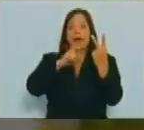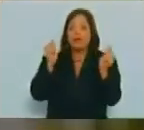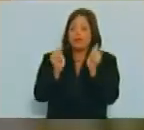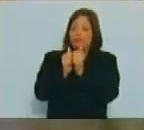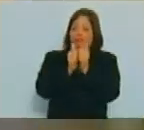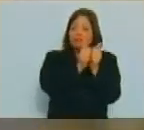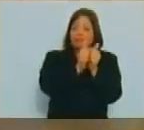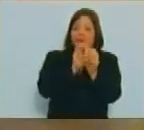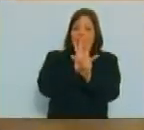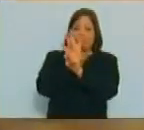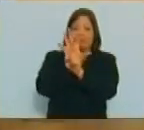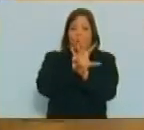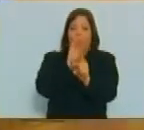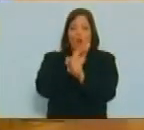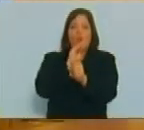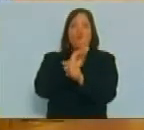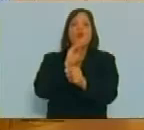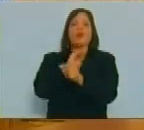comandante hugo chávez